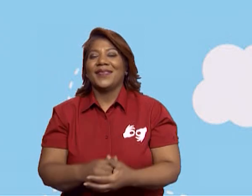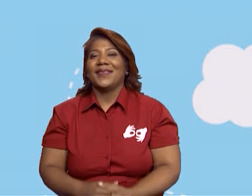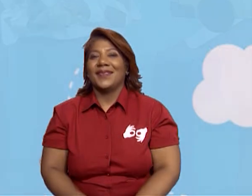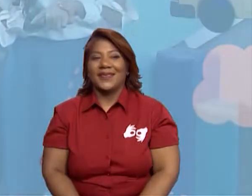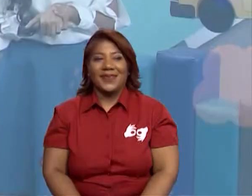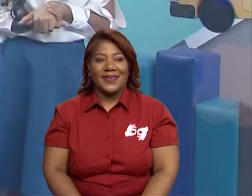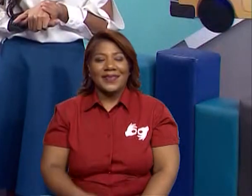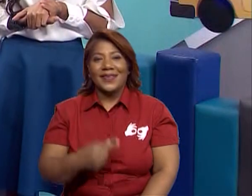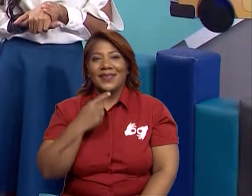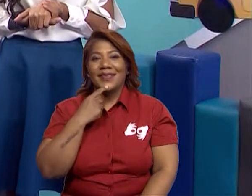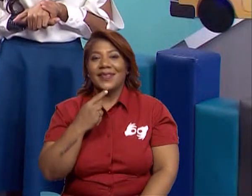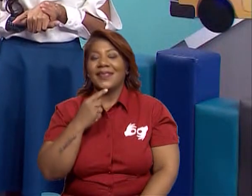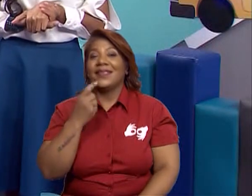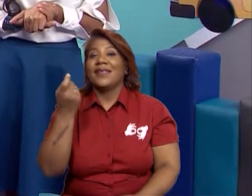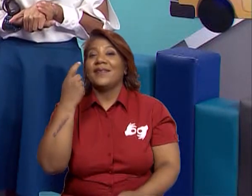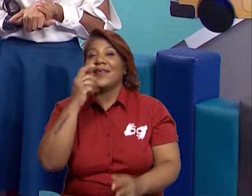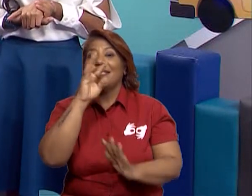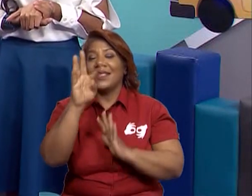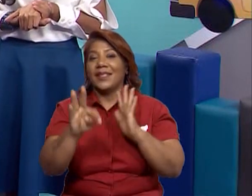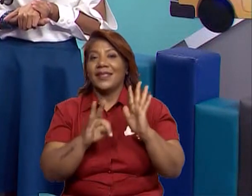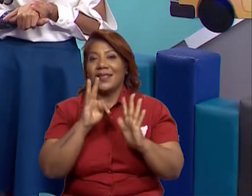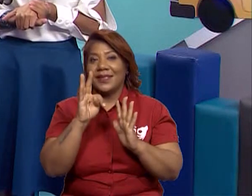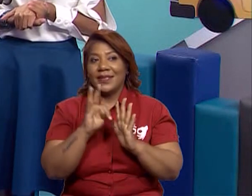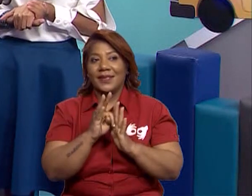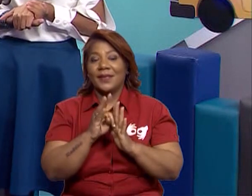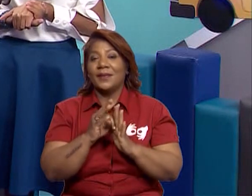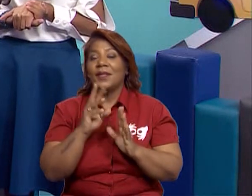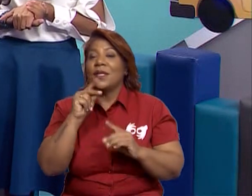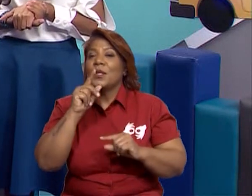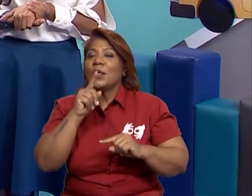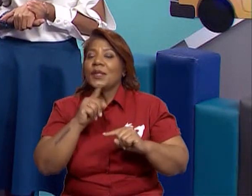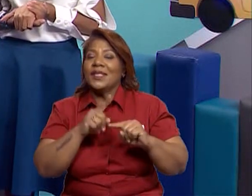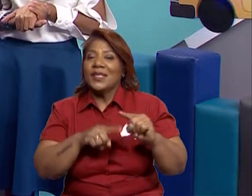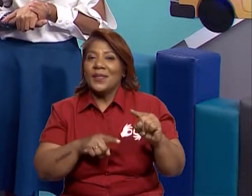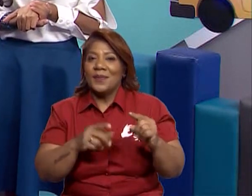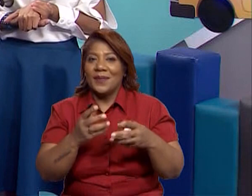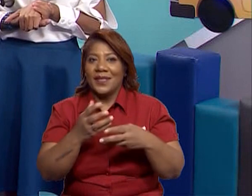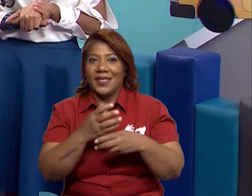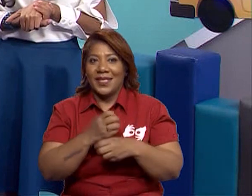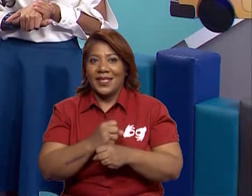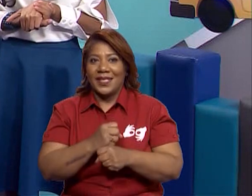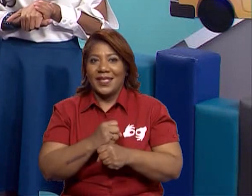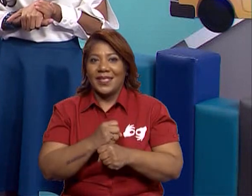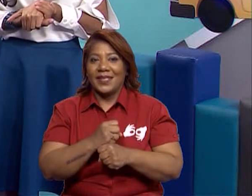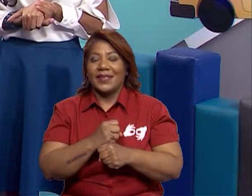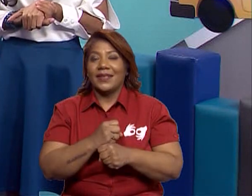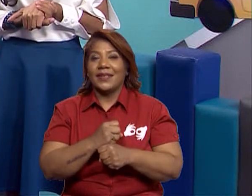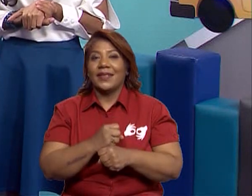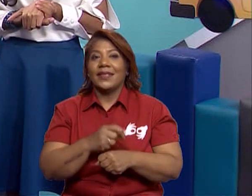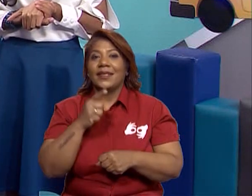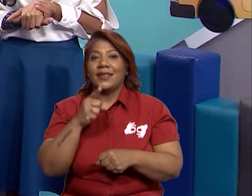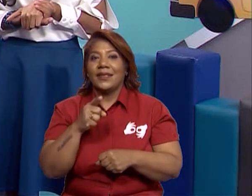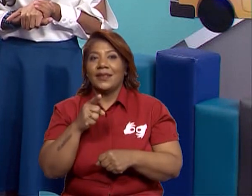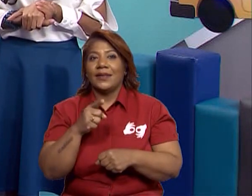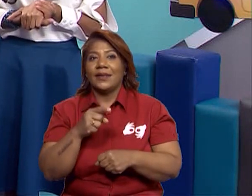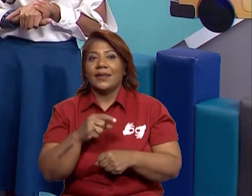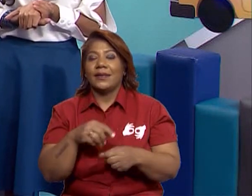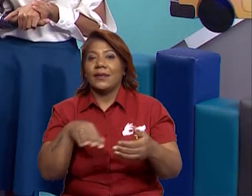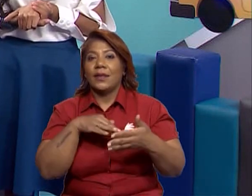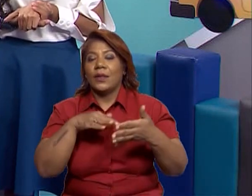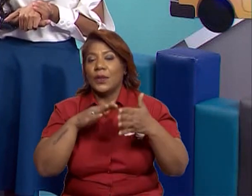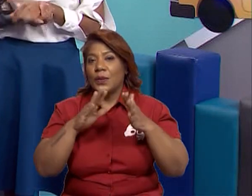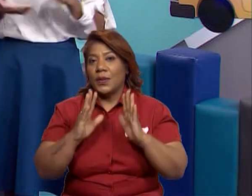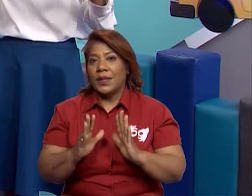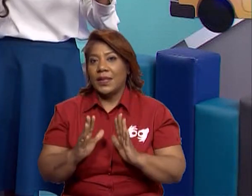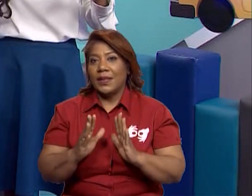por falta de tiempo, nos ahorramos esto con un tremendo de una estudiante. ¿No? Ese sería una estudiante, maestra.